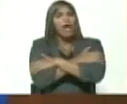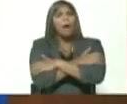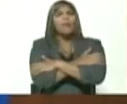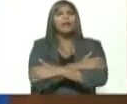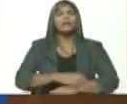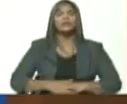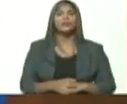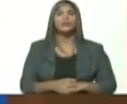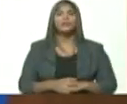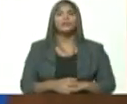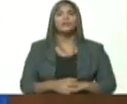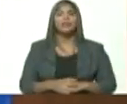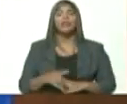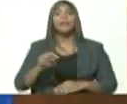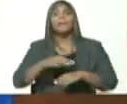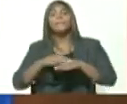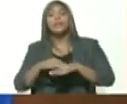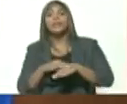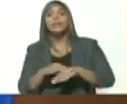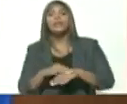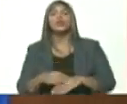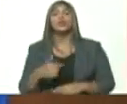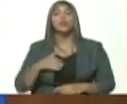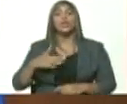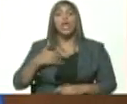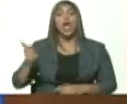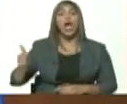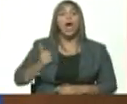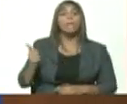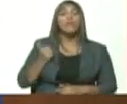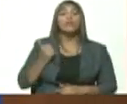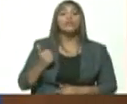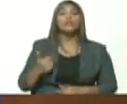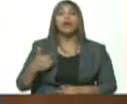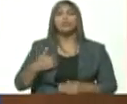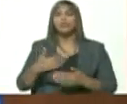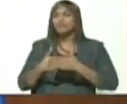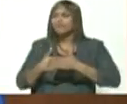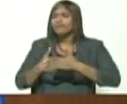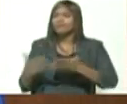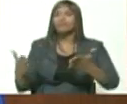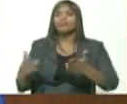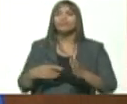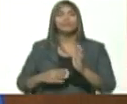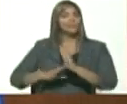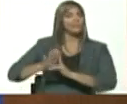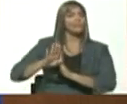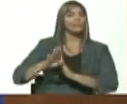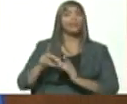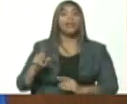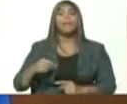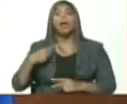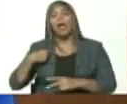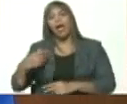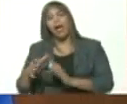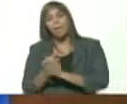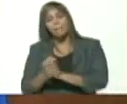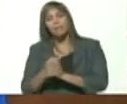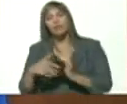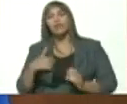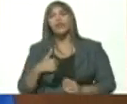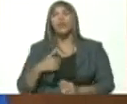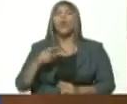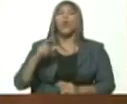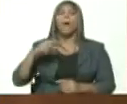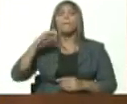usted. Para nuestros ministros, quiero aprovechar, por cierto, de desear el mayor de los éxitos a mi querido hermano Eduardo Piñate, ahora en sus